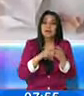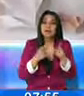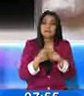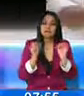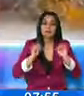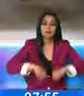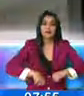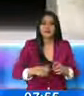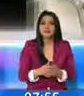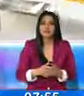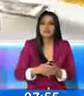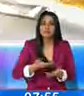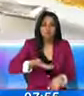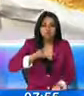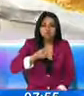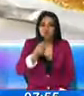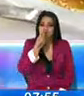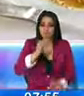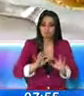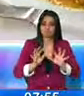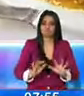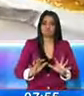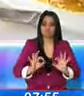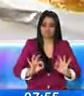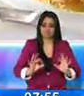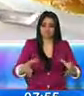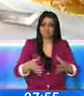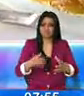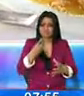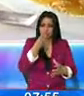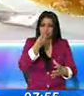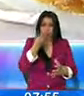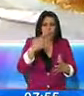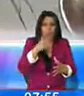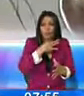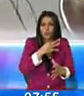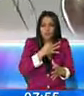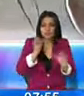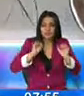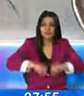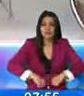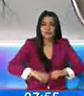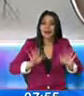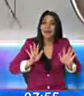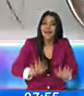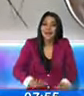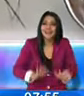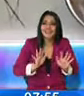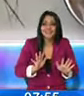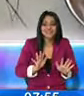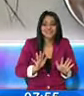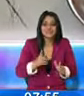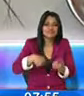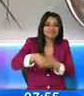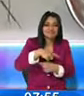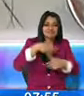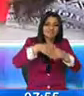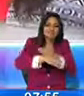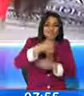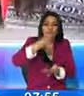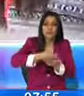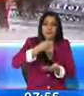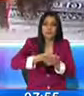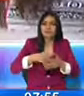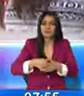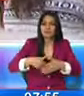amigos. Un plato bien puesto o despachado de lo que usualmente nos gusta es lo que nos hace volver. En San Martín